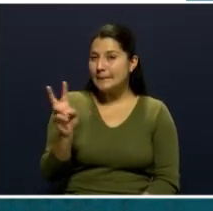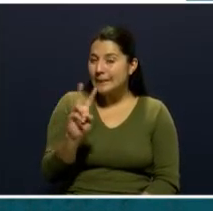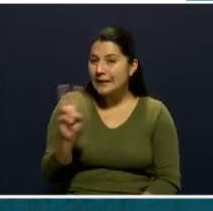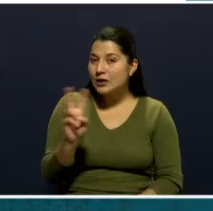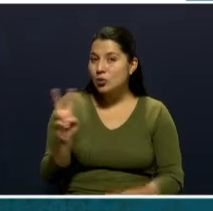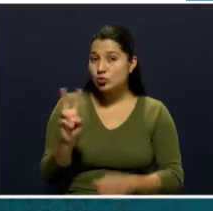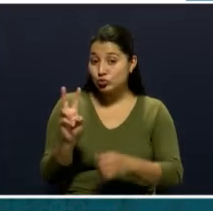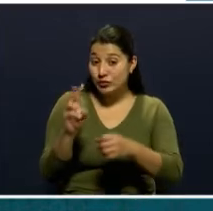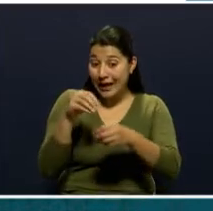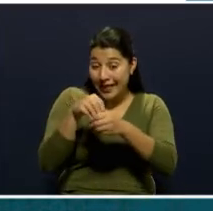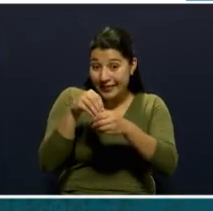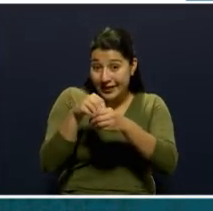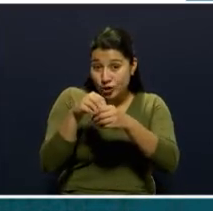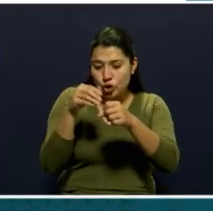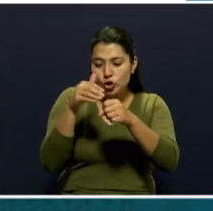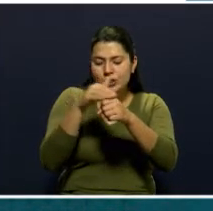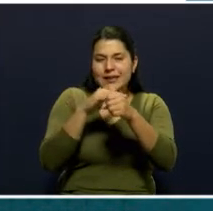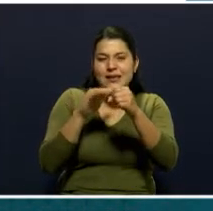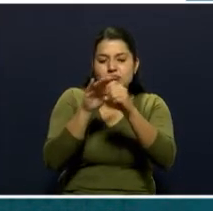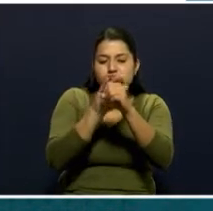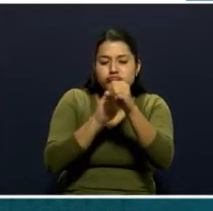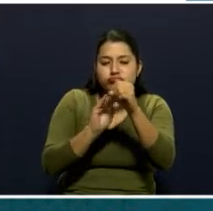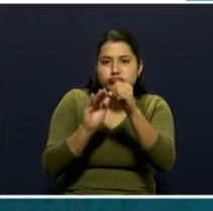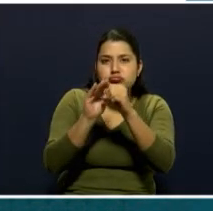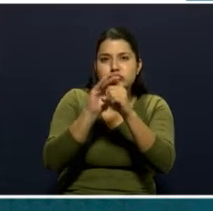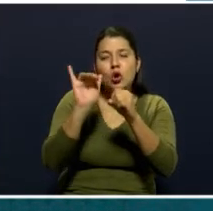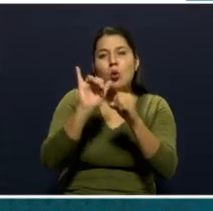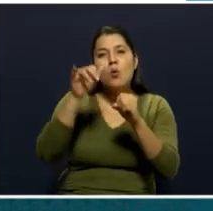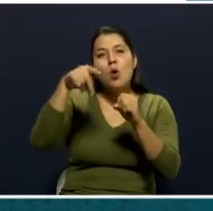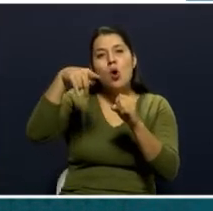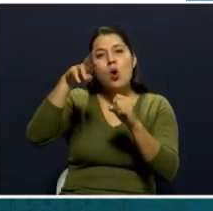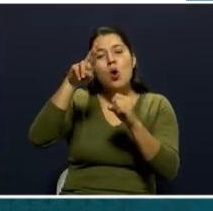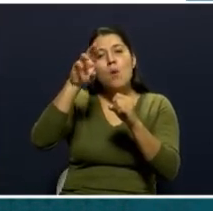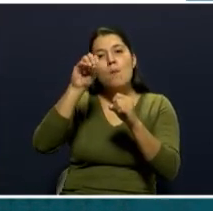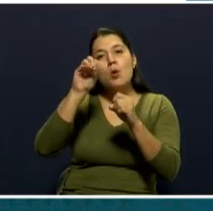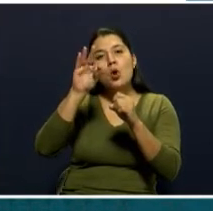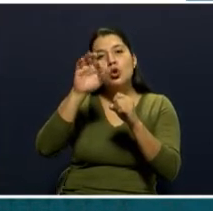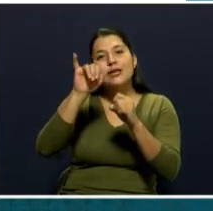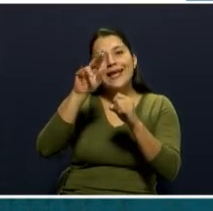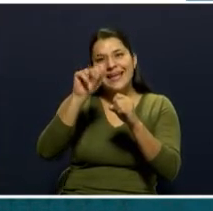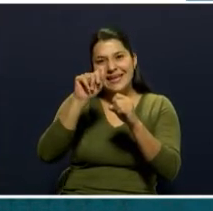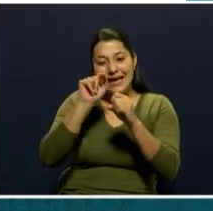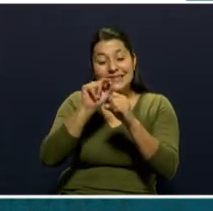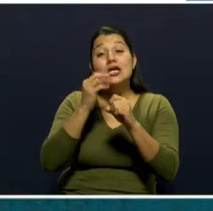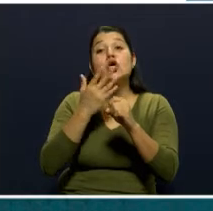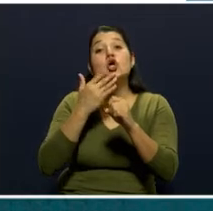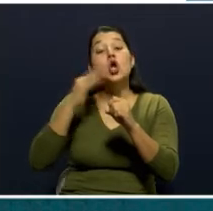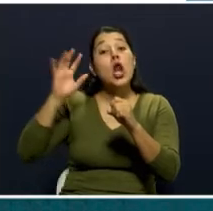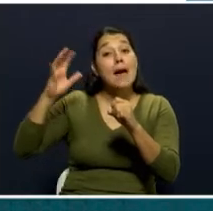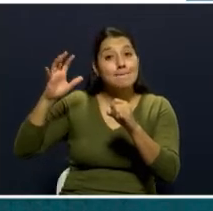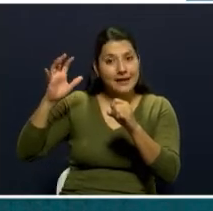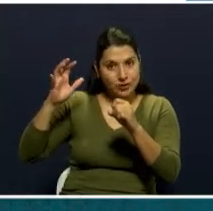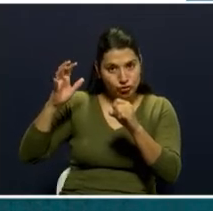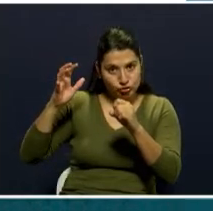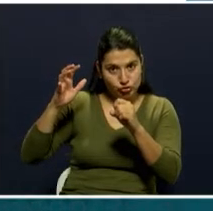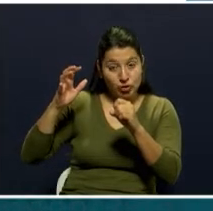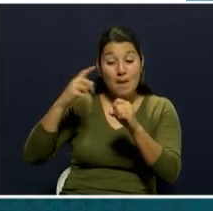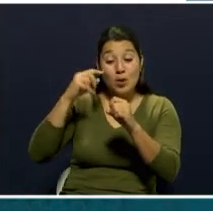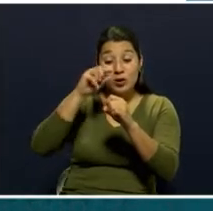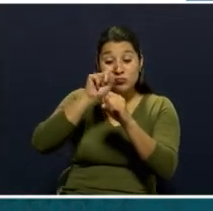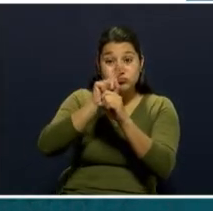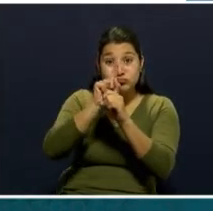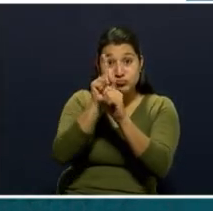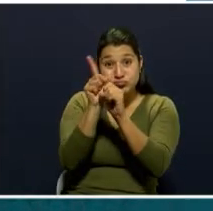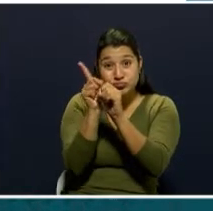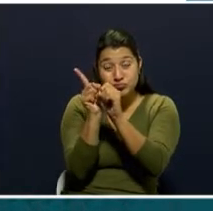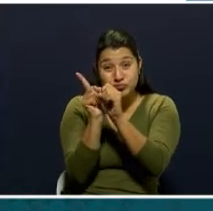tienen su estructura, que las vemos acá a la derecha, unas estructuras amarillas, que inclusive son las que le dan el nombre de coronavirus, por